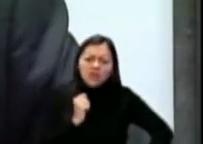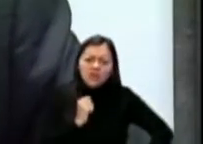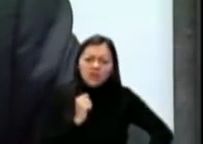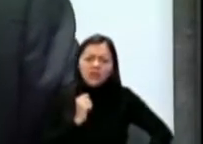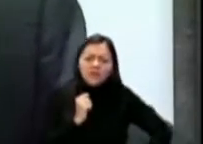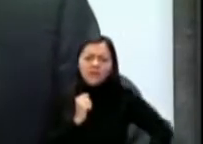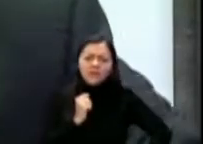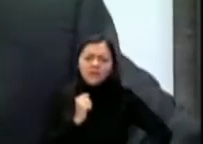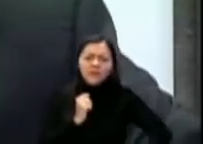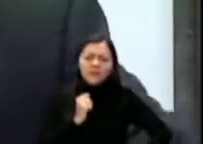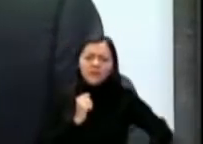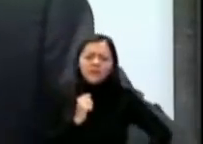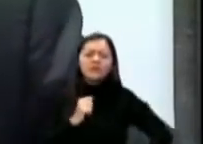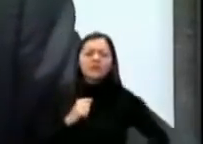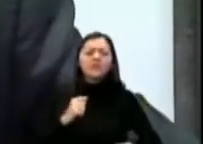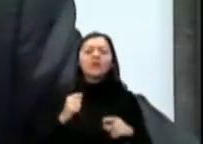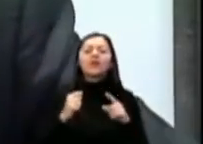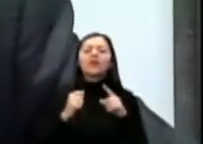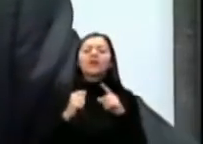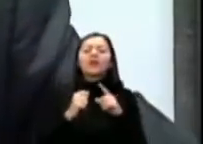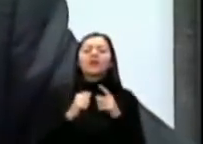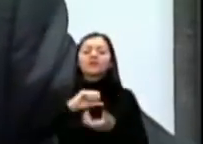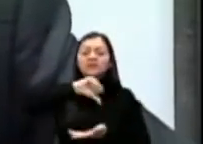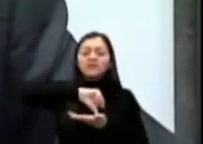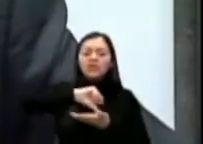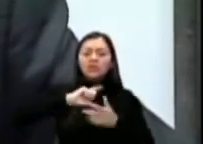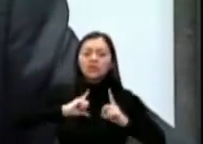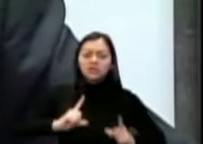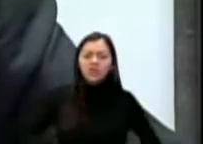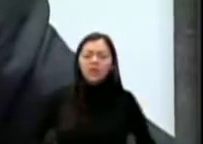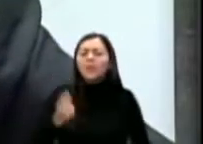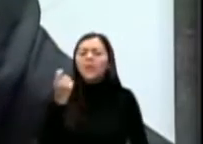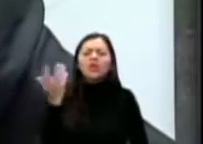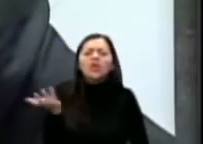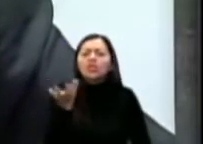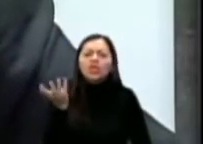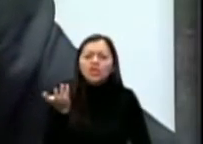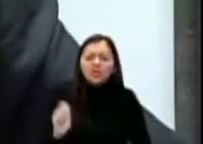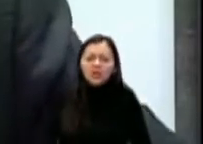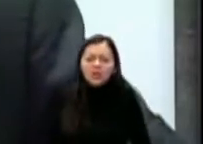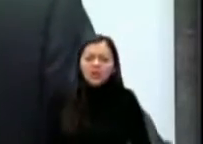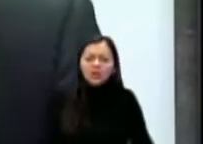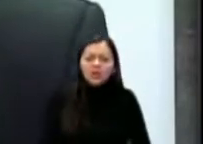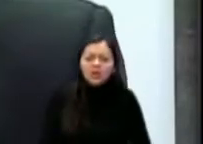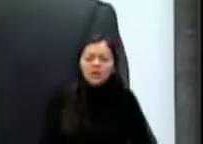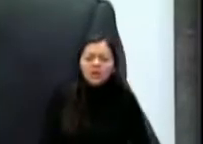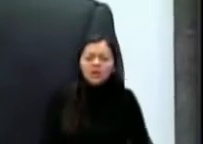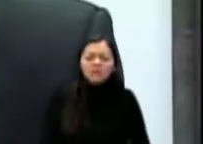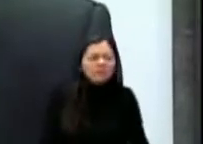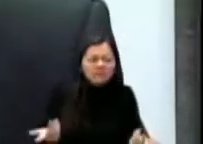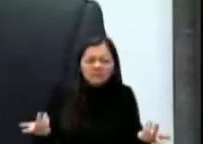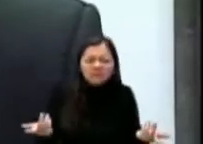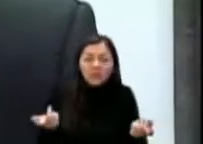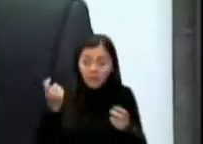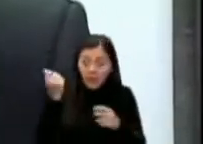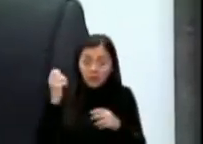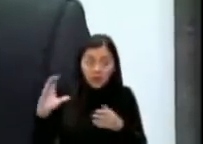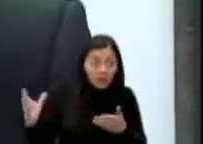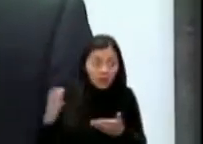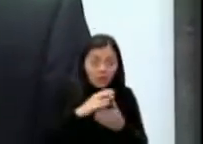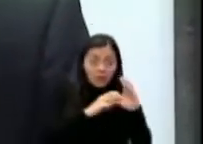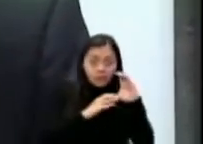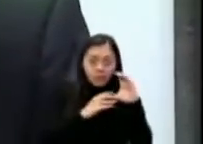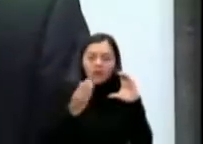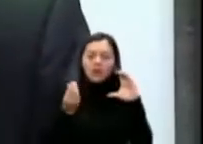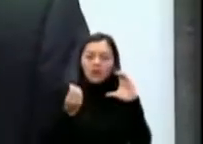ese parque a la joya de los sachas el parque lineal más largo del ecuador vienen del aire pierde el aprovechamiento responsable de otros recursos naturales no